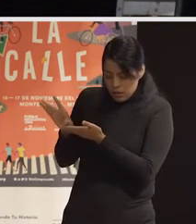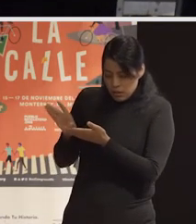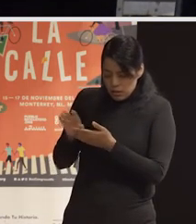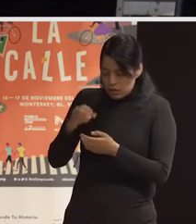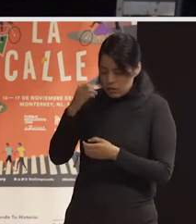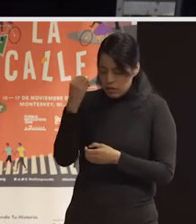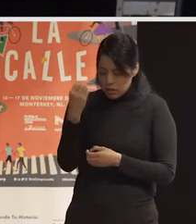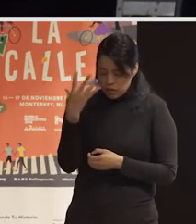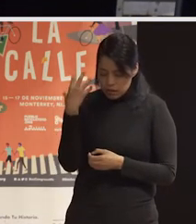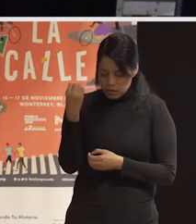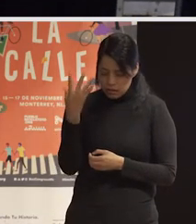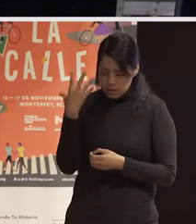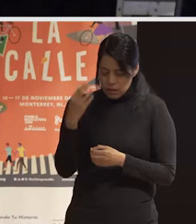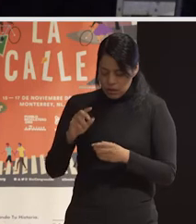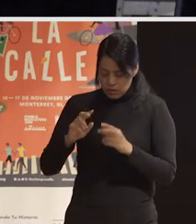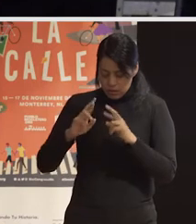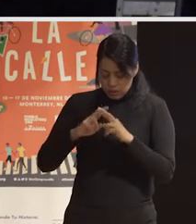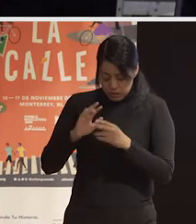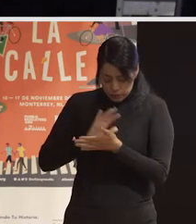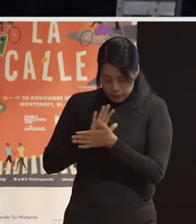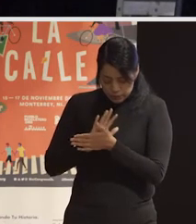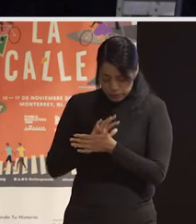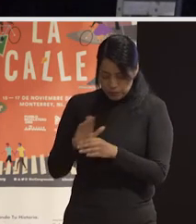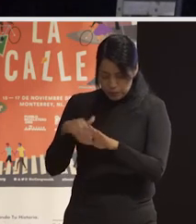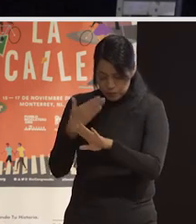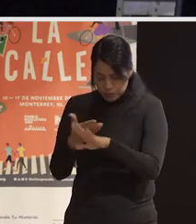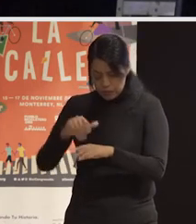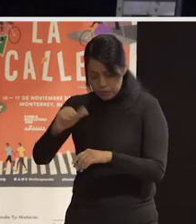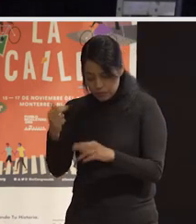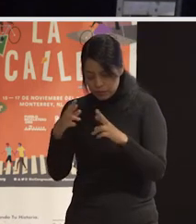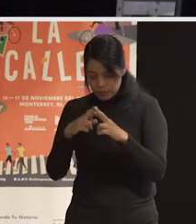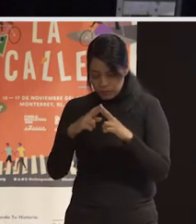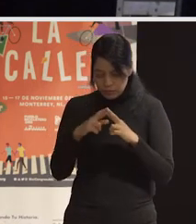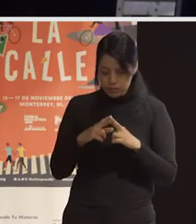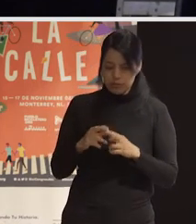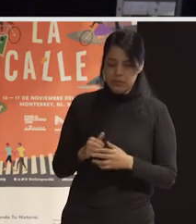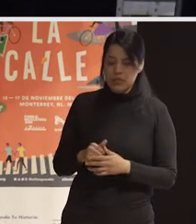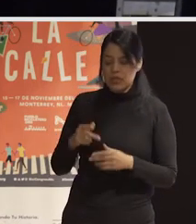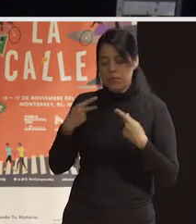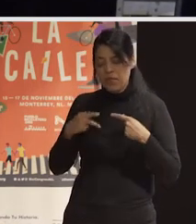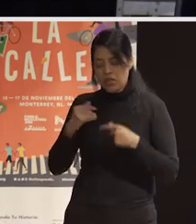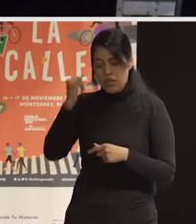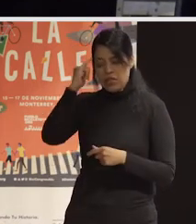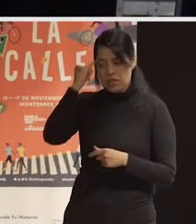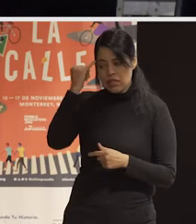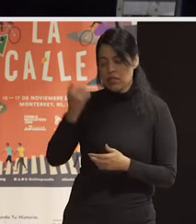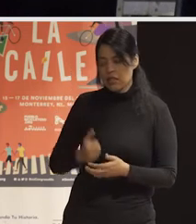discriminación contra las religiones y los saberes ancestrales de las personas indígenas no